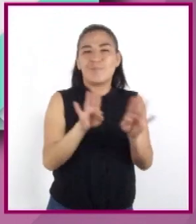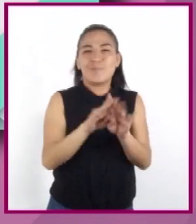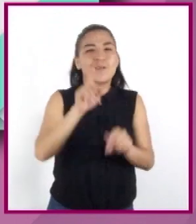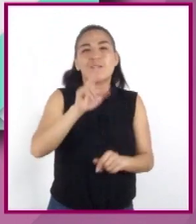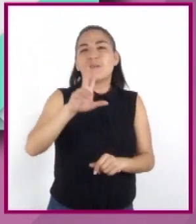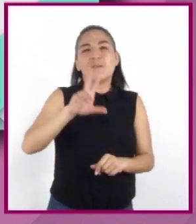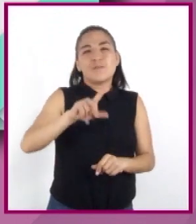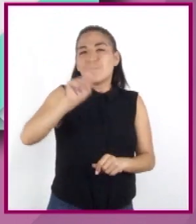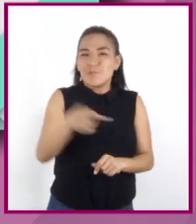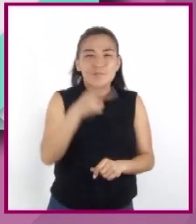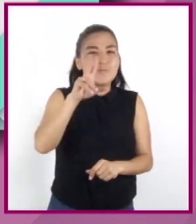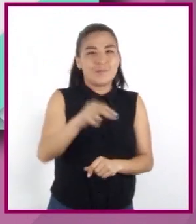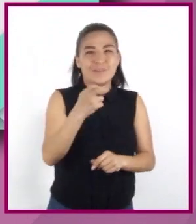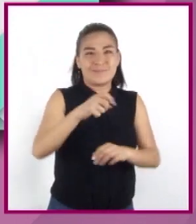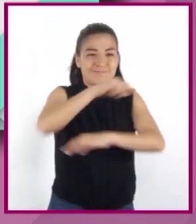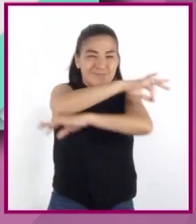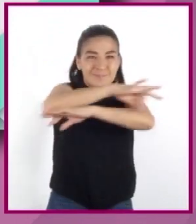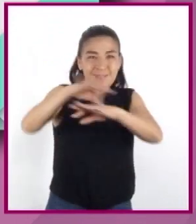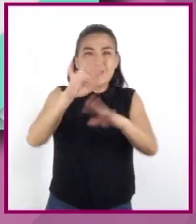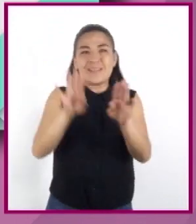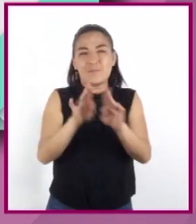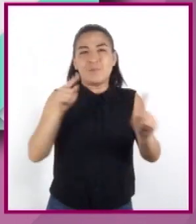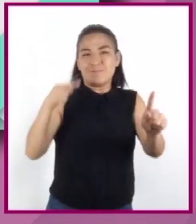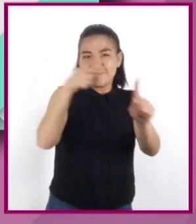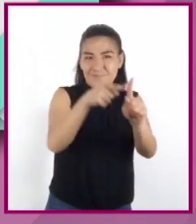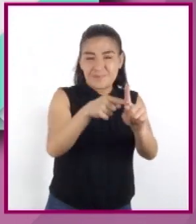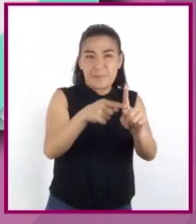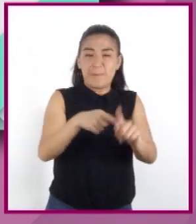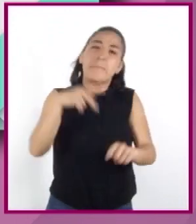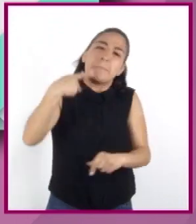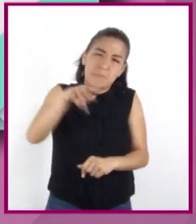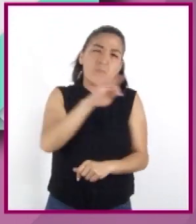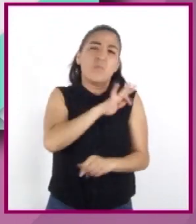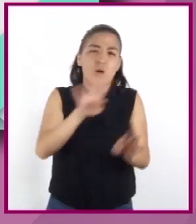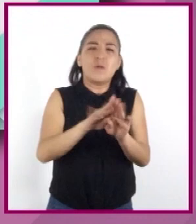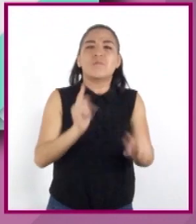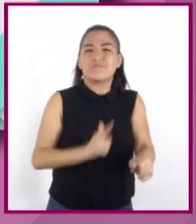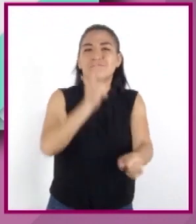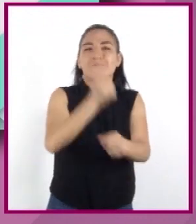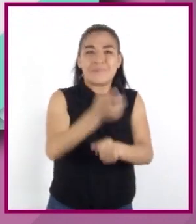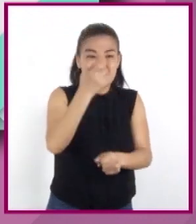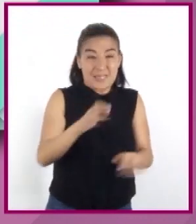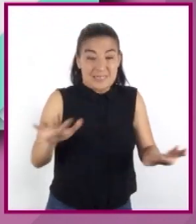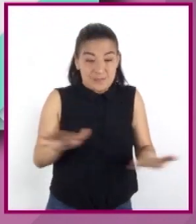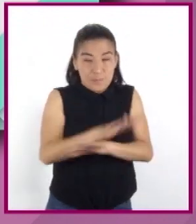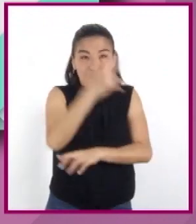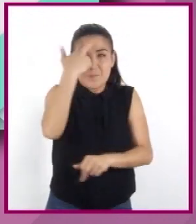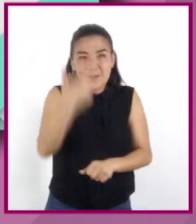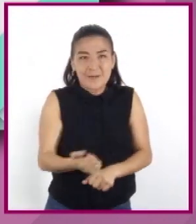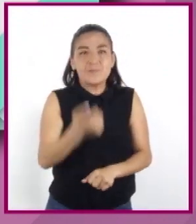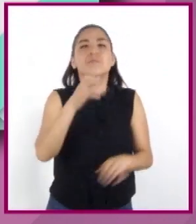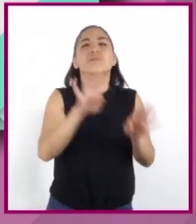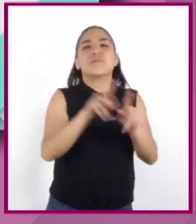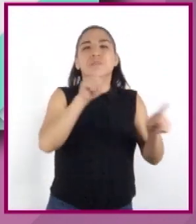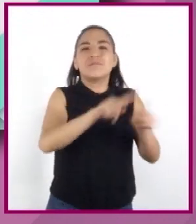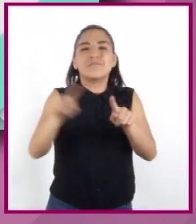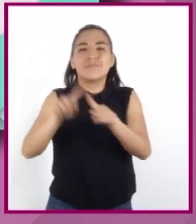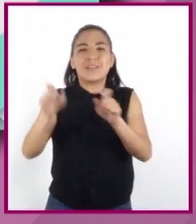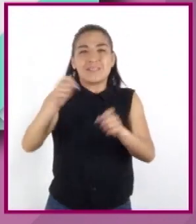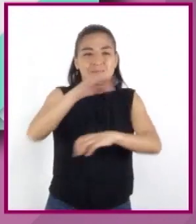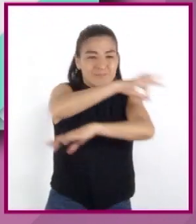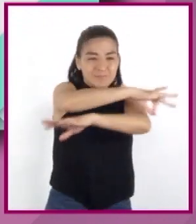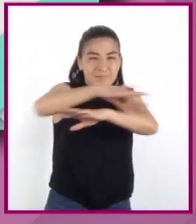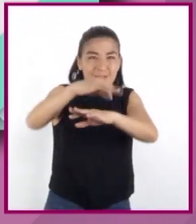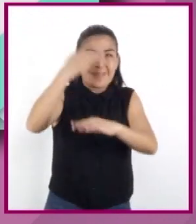de proporcionalidad directa. Aunque sí podemos determinar su razón de cambio eligiendo cualquier par de coordenadas